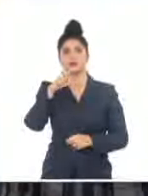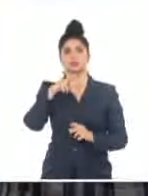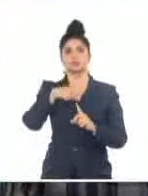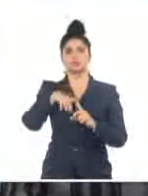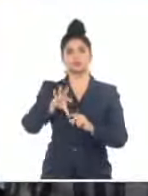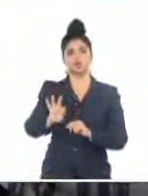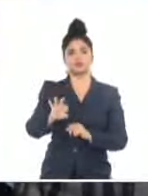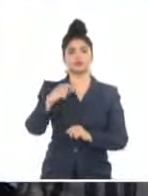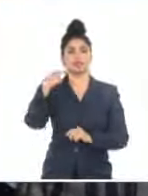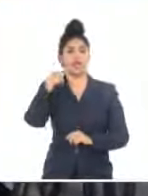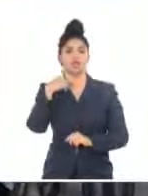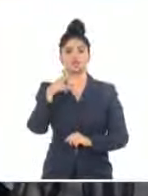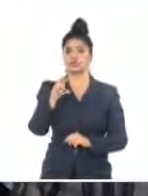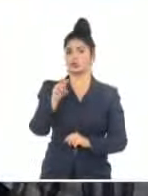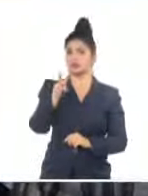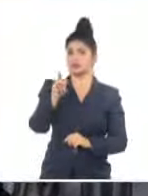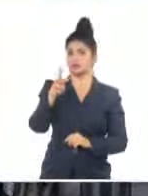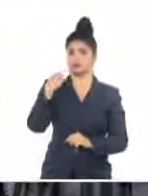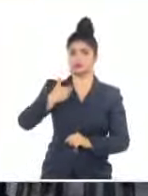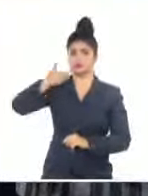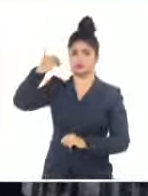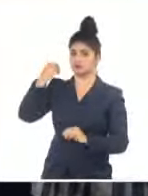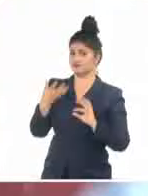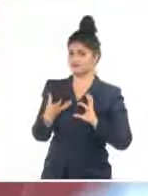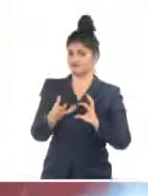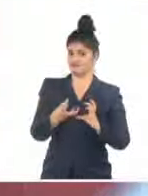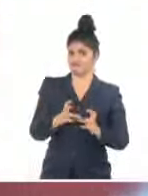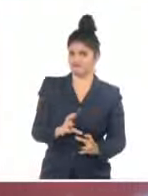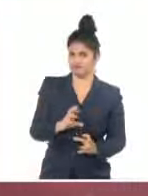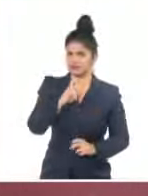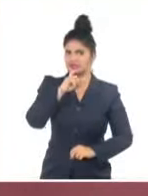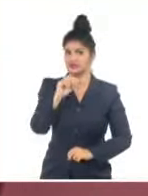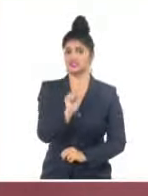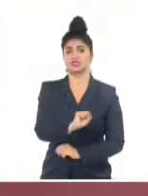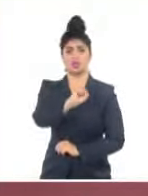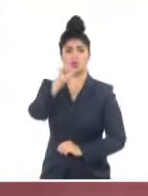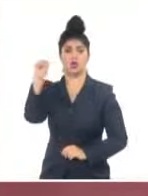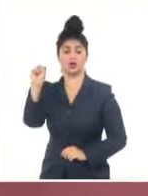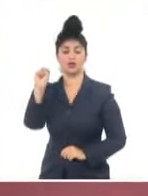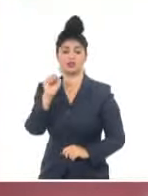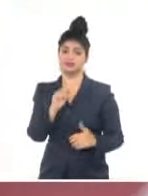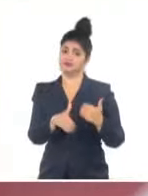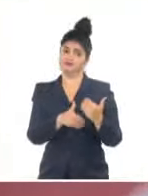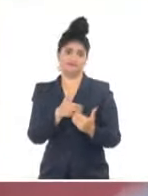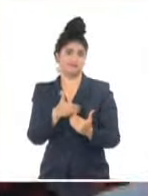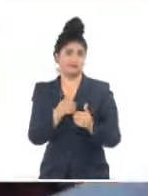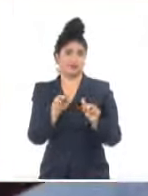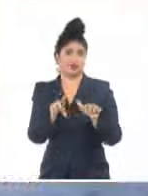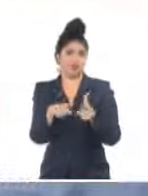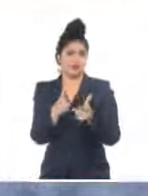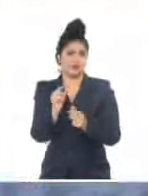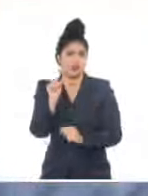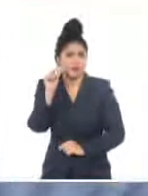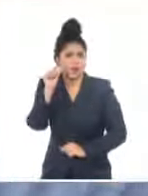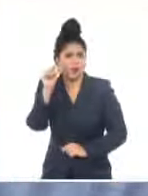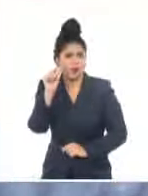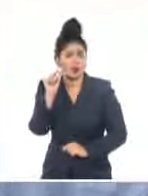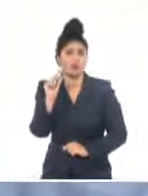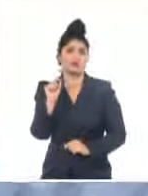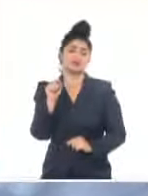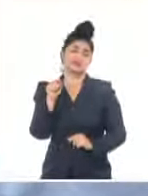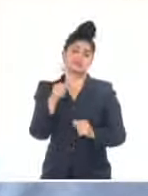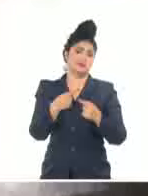año 2023 fue complejo para la unidad, ya que independientemente de que cumplieron en valores, no fue así en